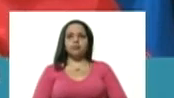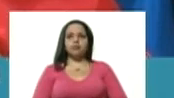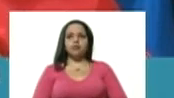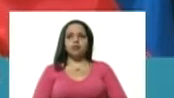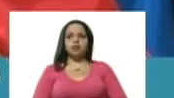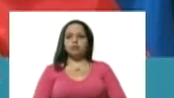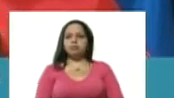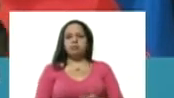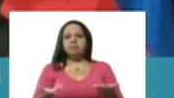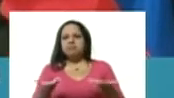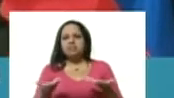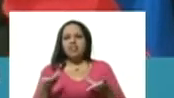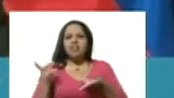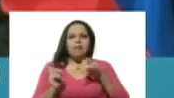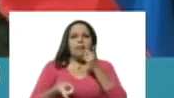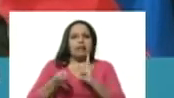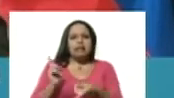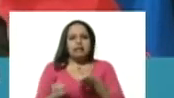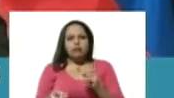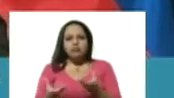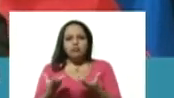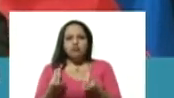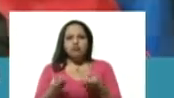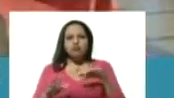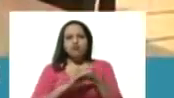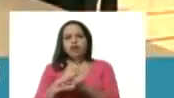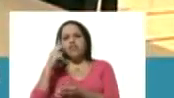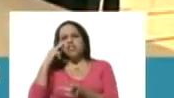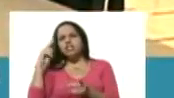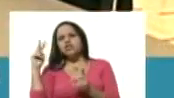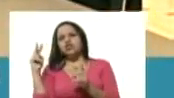dependerá mucho de la visión